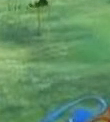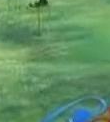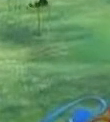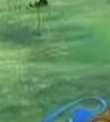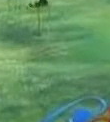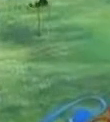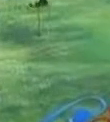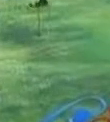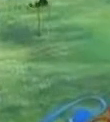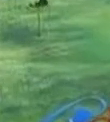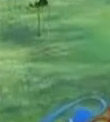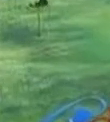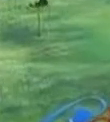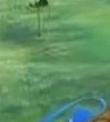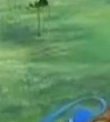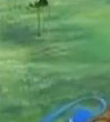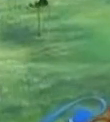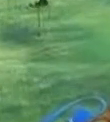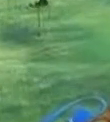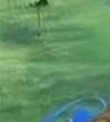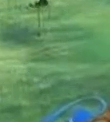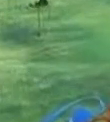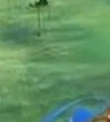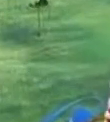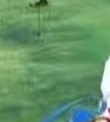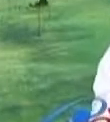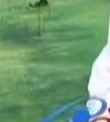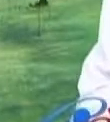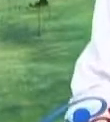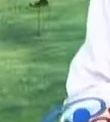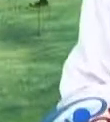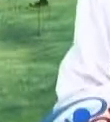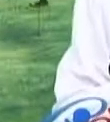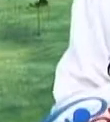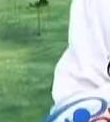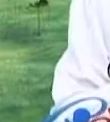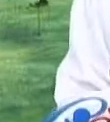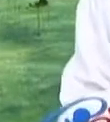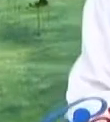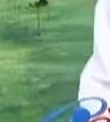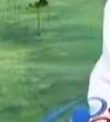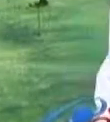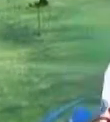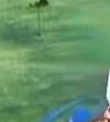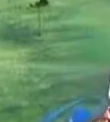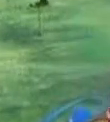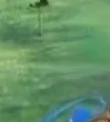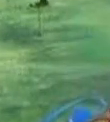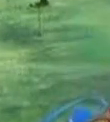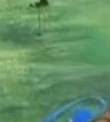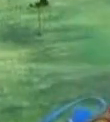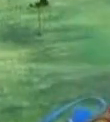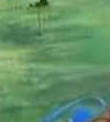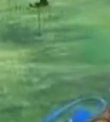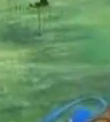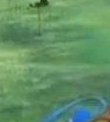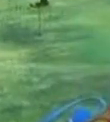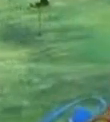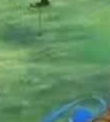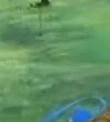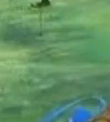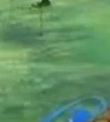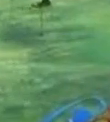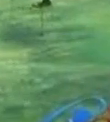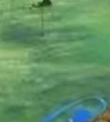formación ortodoxa, personas que están con alumnos permanentemente, uno de ellos decano de una de las facultades